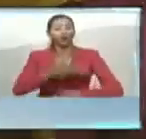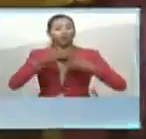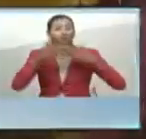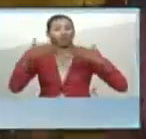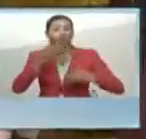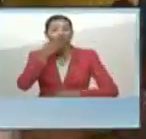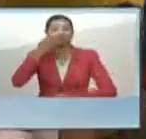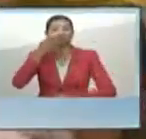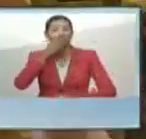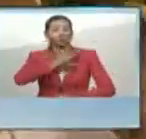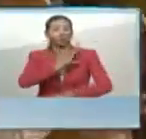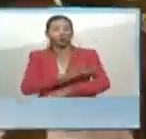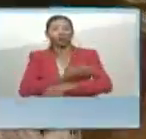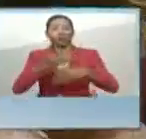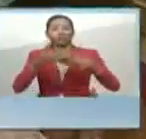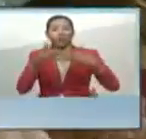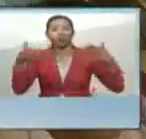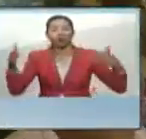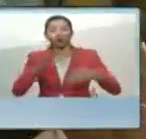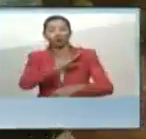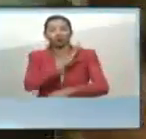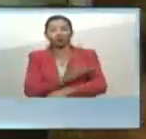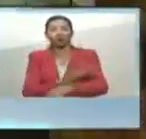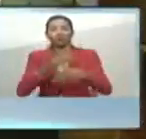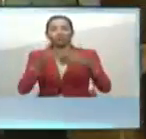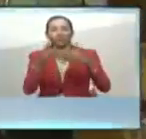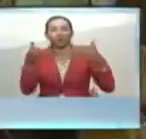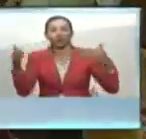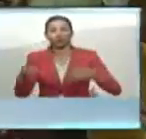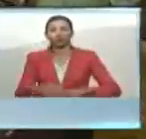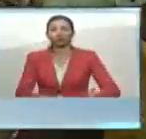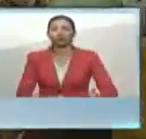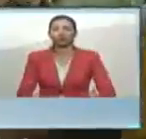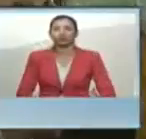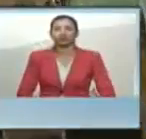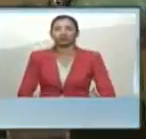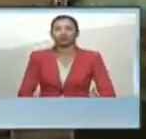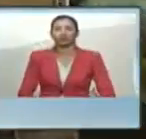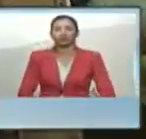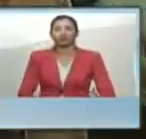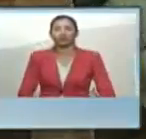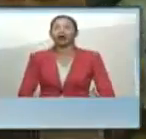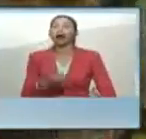Vamos a darle la palabra ahora a nuestro presidente,